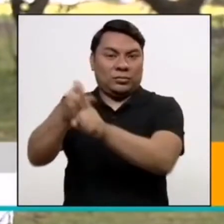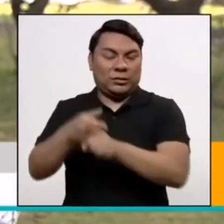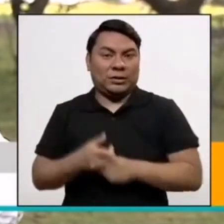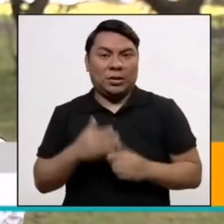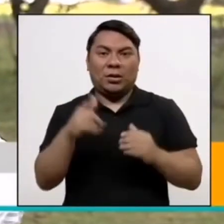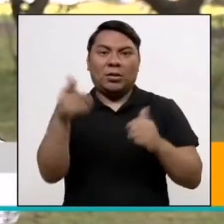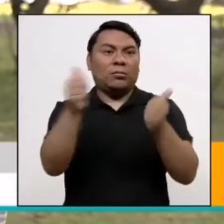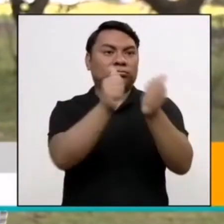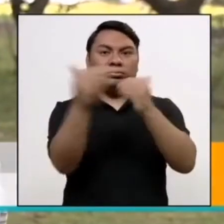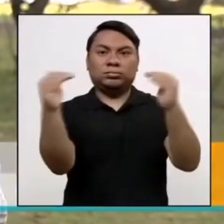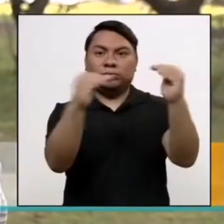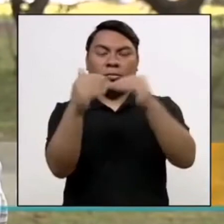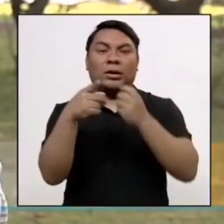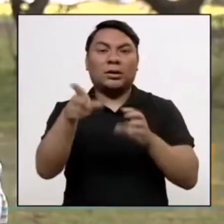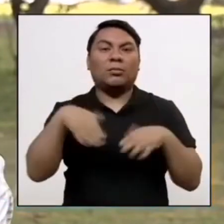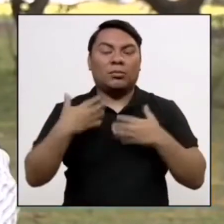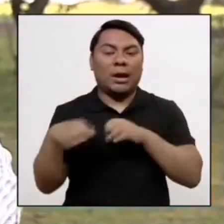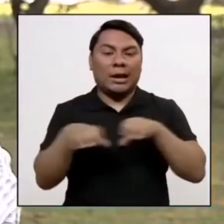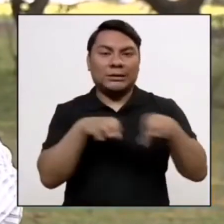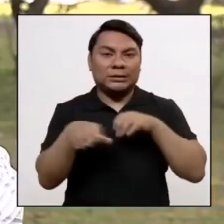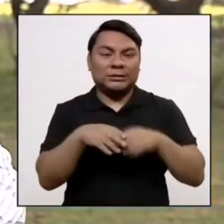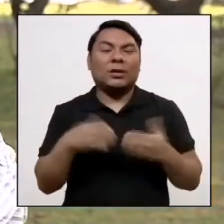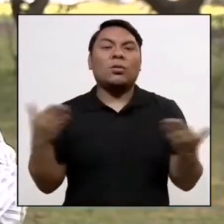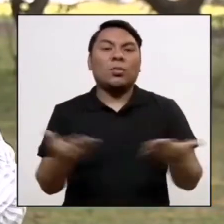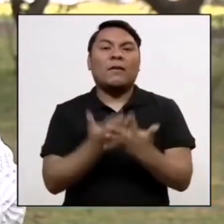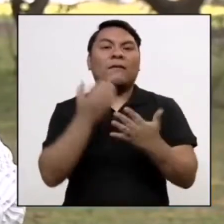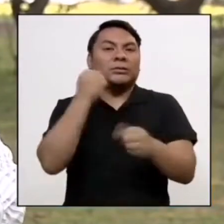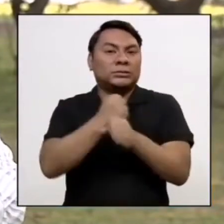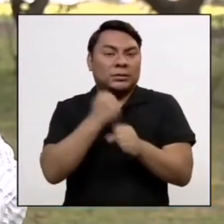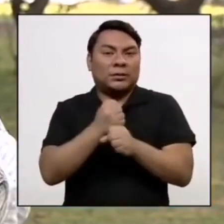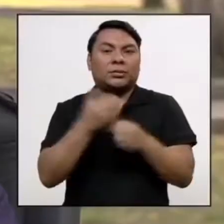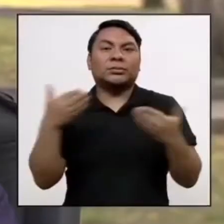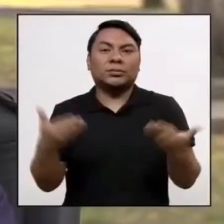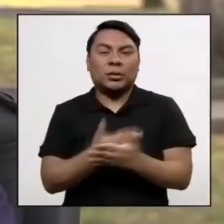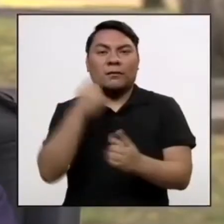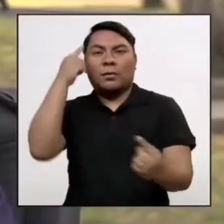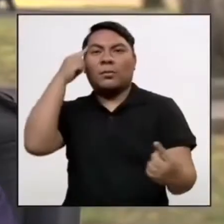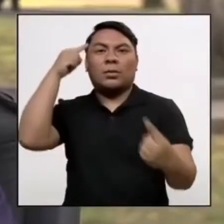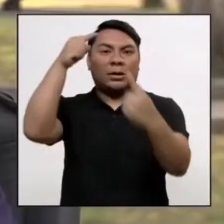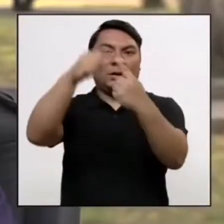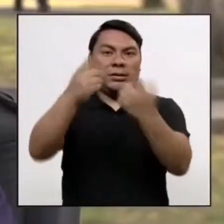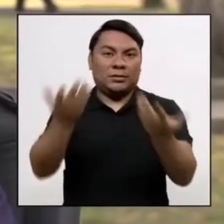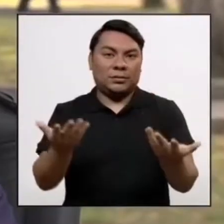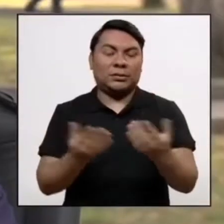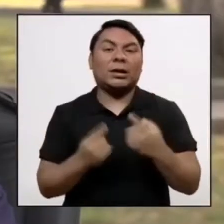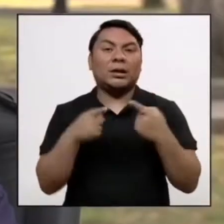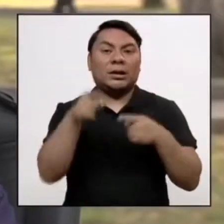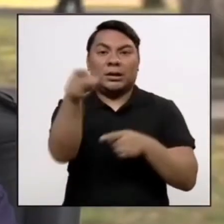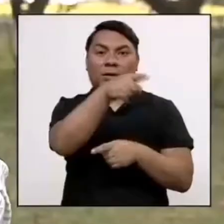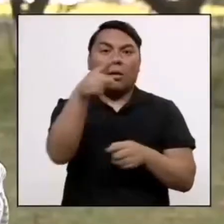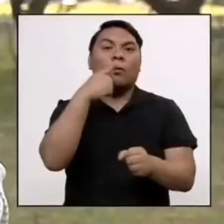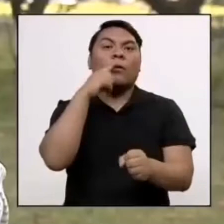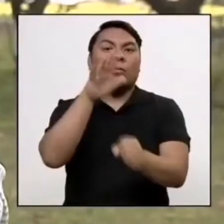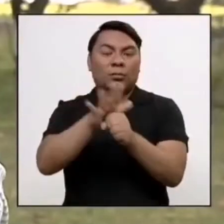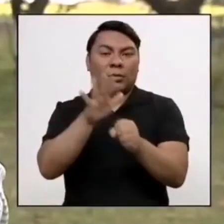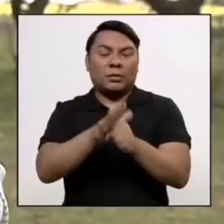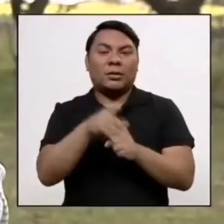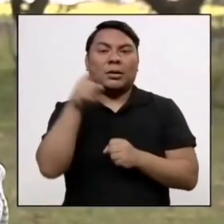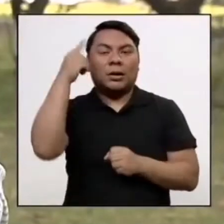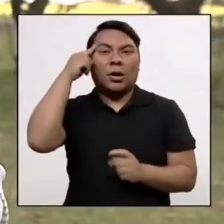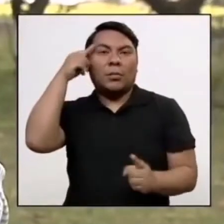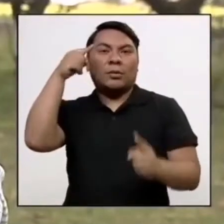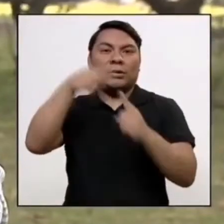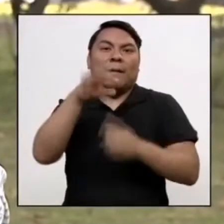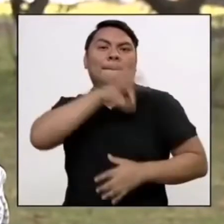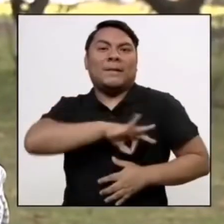poder cumplir efectivamente con nuevas tareas, con nuevos objetivos y comprometerse con los ideales y los objetivos